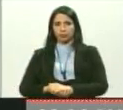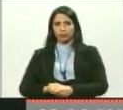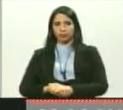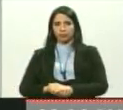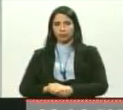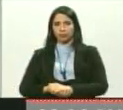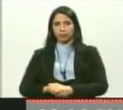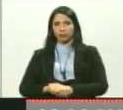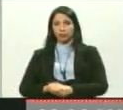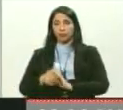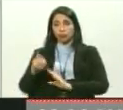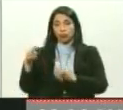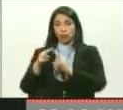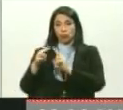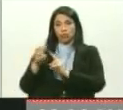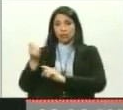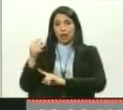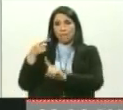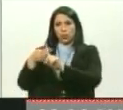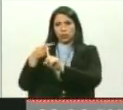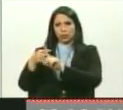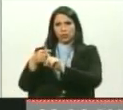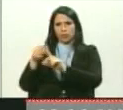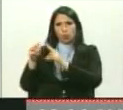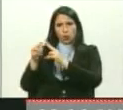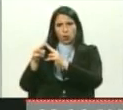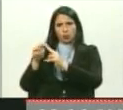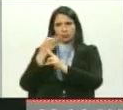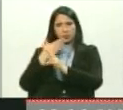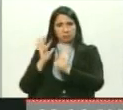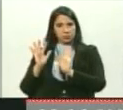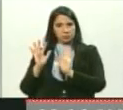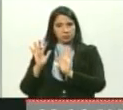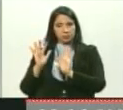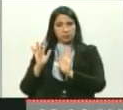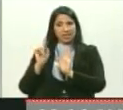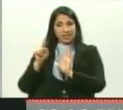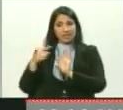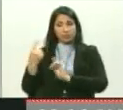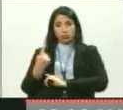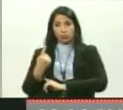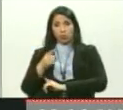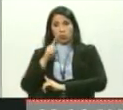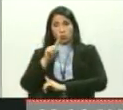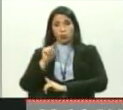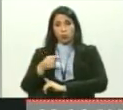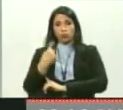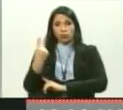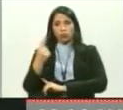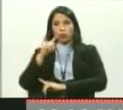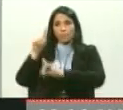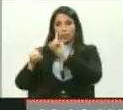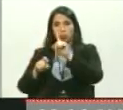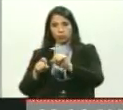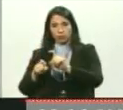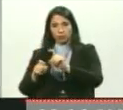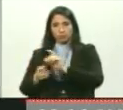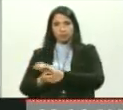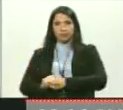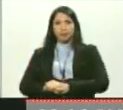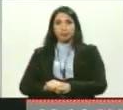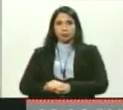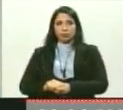de los que conocen que hay un caso positivo? A esos nada más, al 1.1 se le pregunta. Uh-huh.